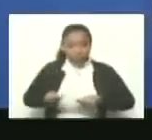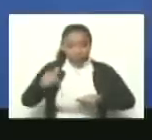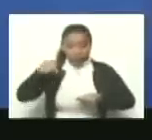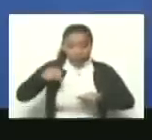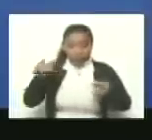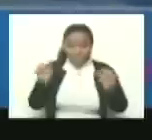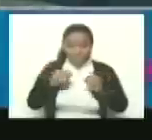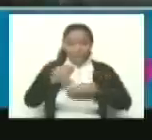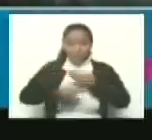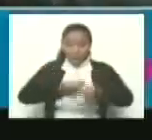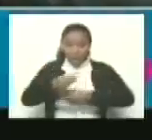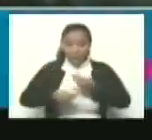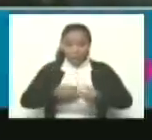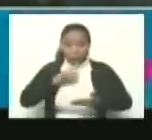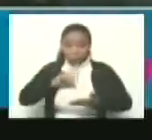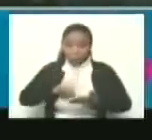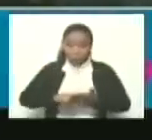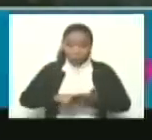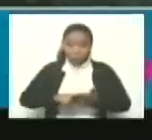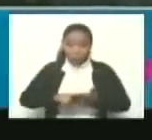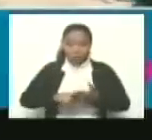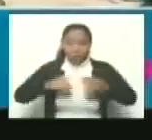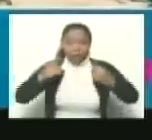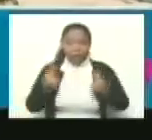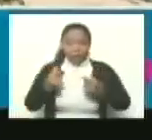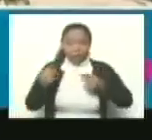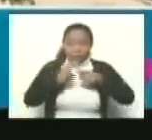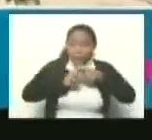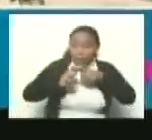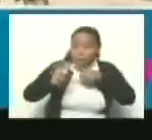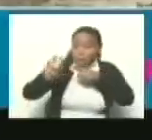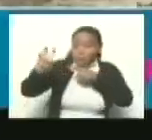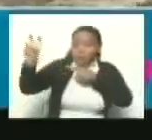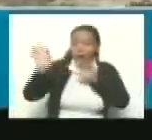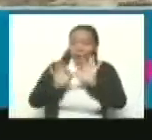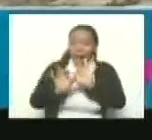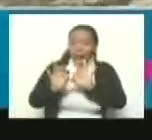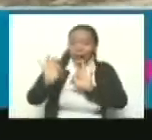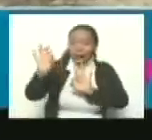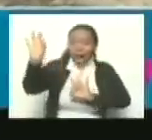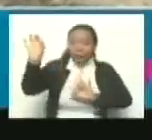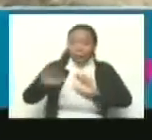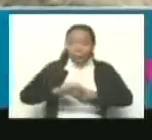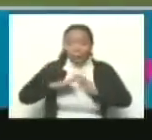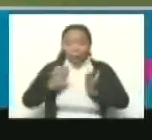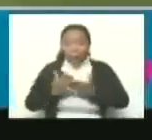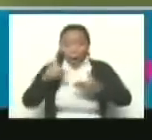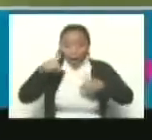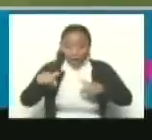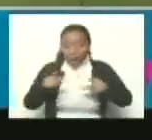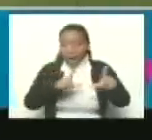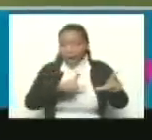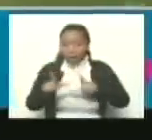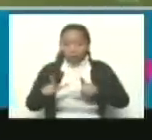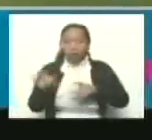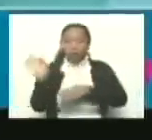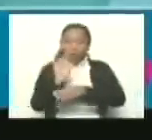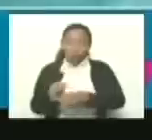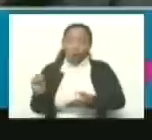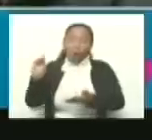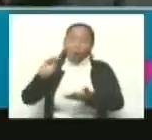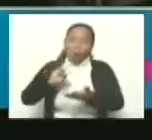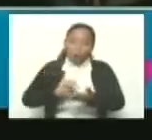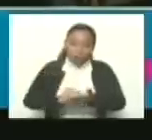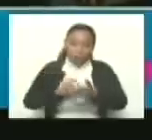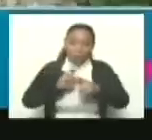La reactivación del sistema teleférico más largo, alto y hermoso del mundo. Bueno. Gracias a usted, gracias al apoyo de